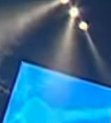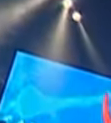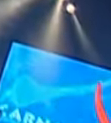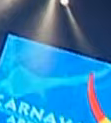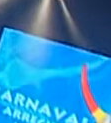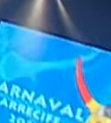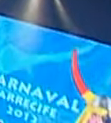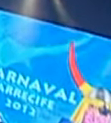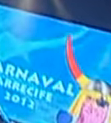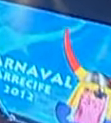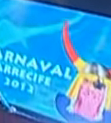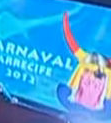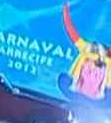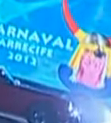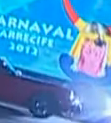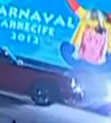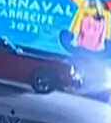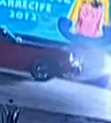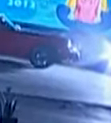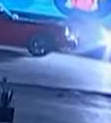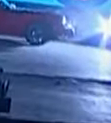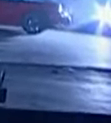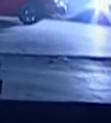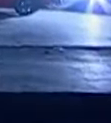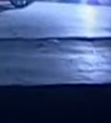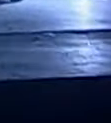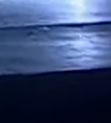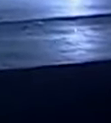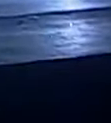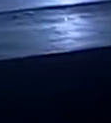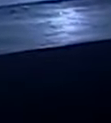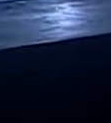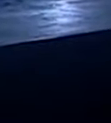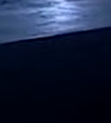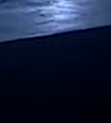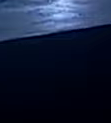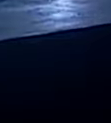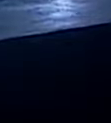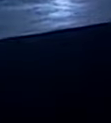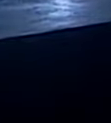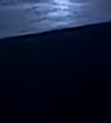viajando los dos con máximo confort,